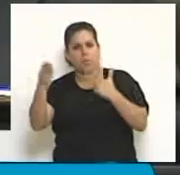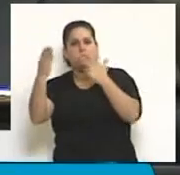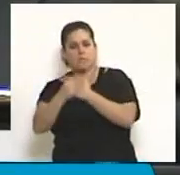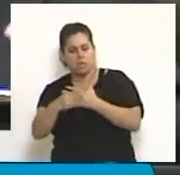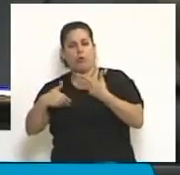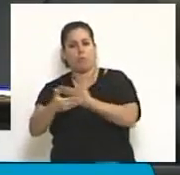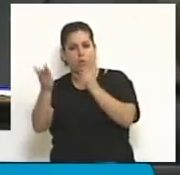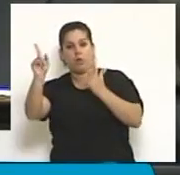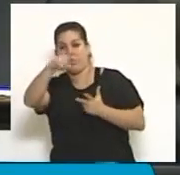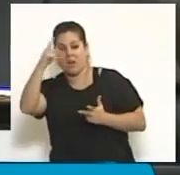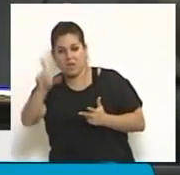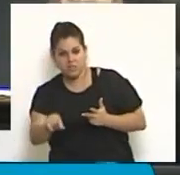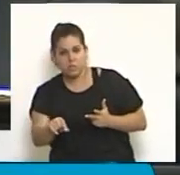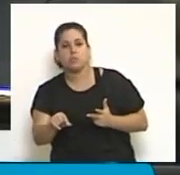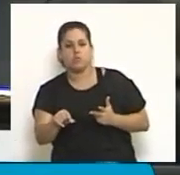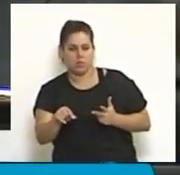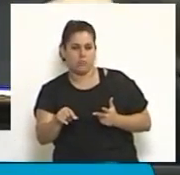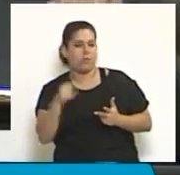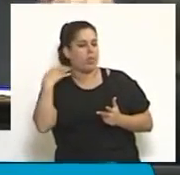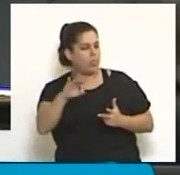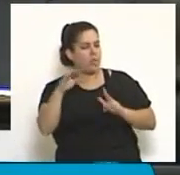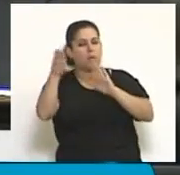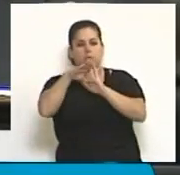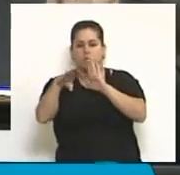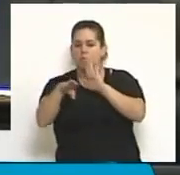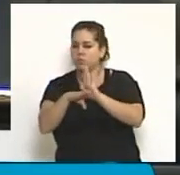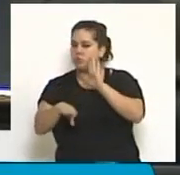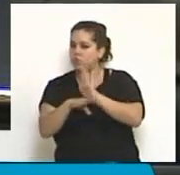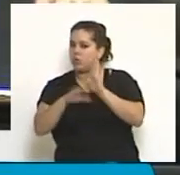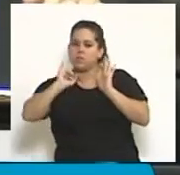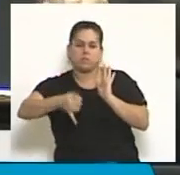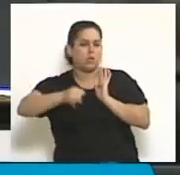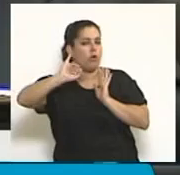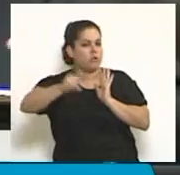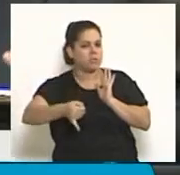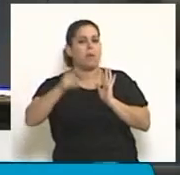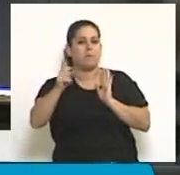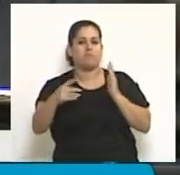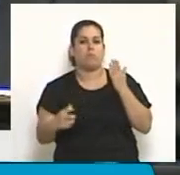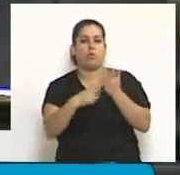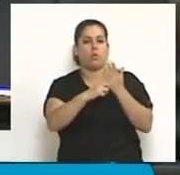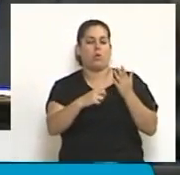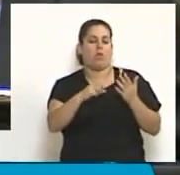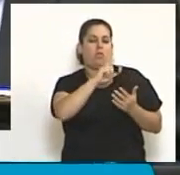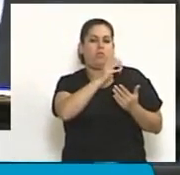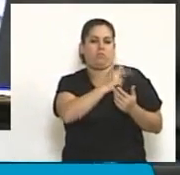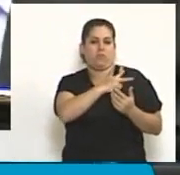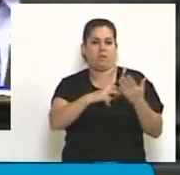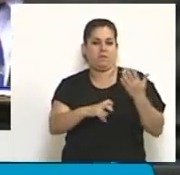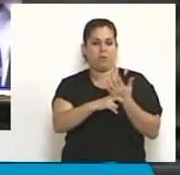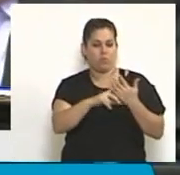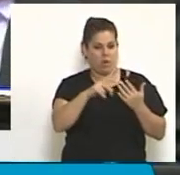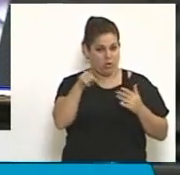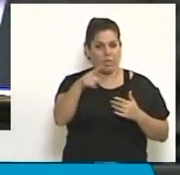de la Nación, deberá seguir expresas instrucciones generales del Procurador General de la Nación. También